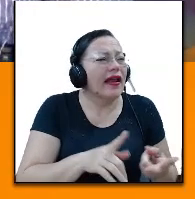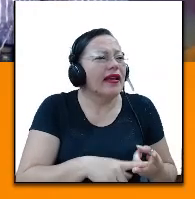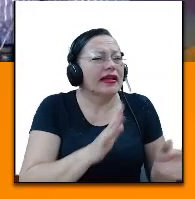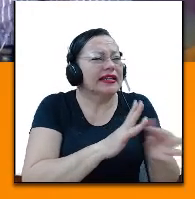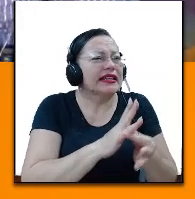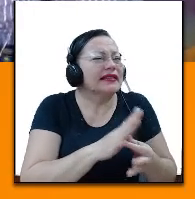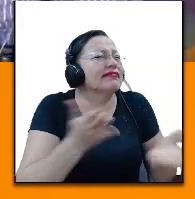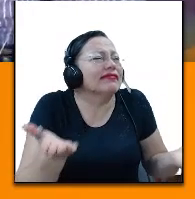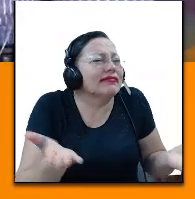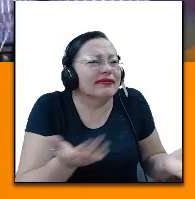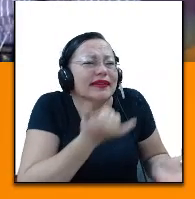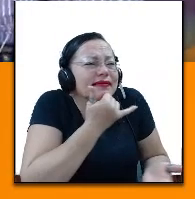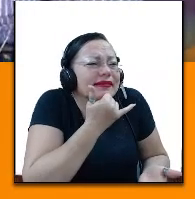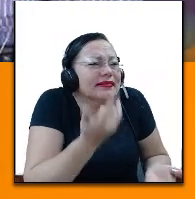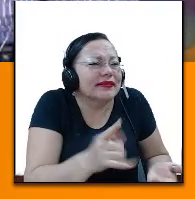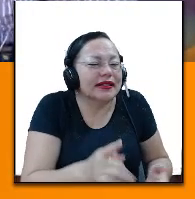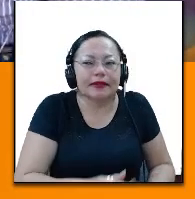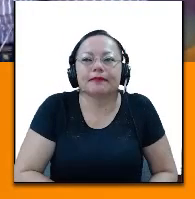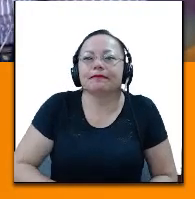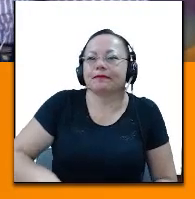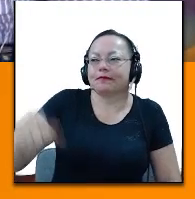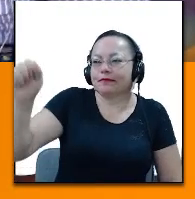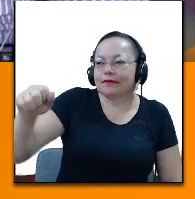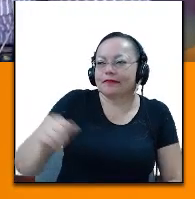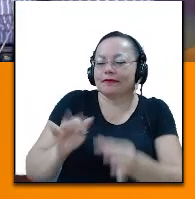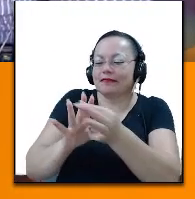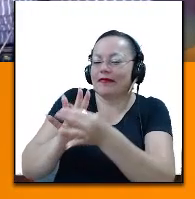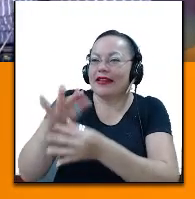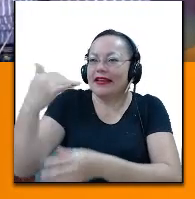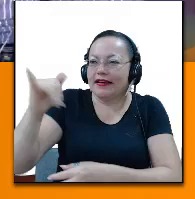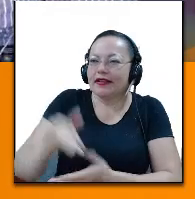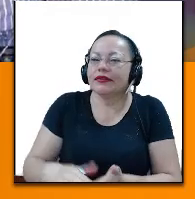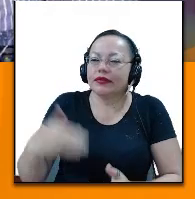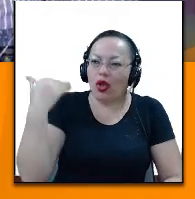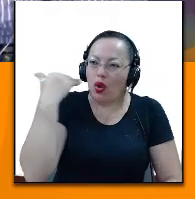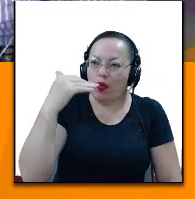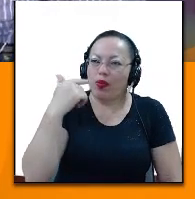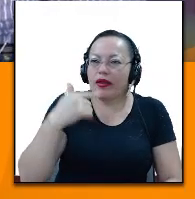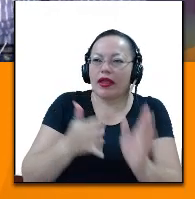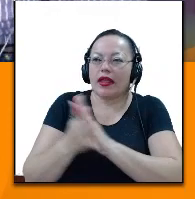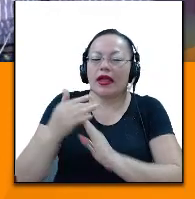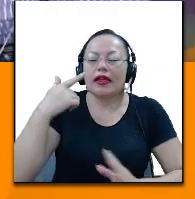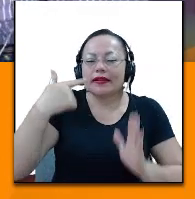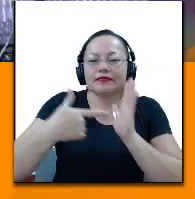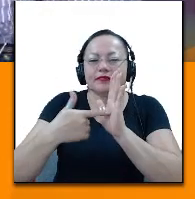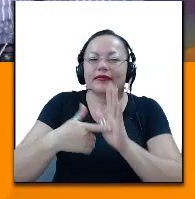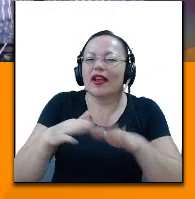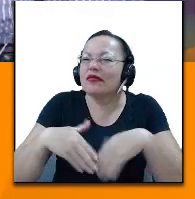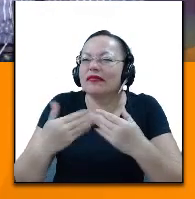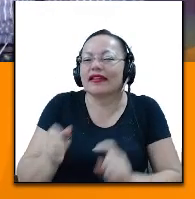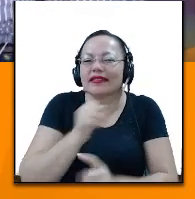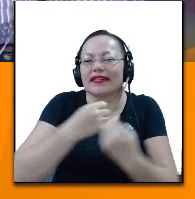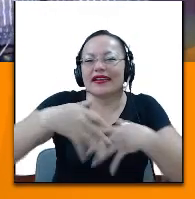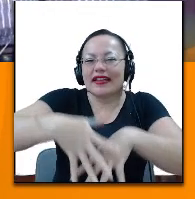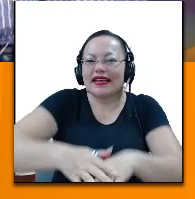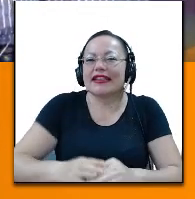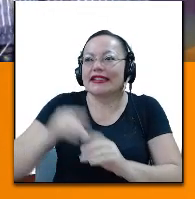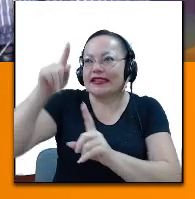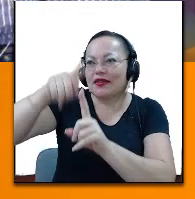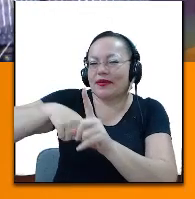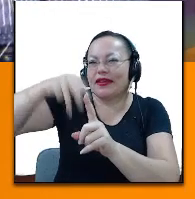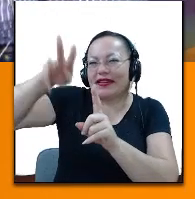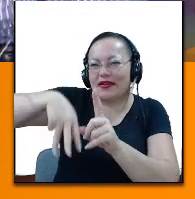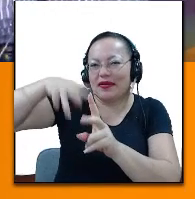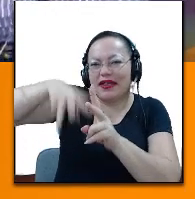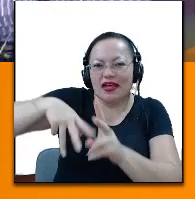esposa? Sí, su esposa, Luisa Fernanda W, ella muestra en sus redes sociales cómo celebra los 3 meses sin